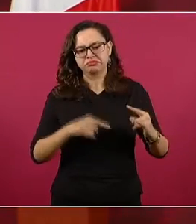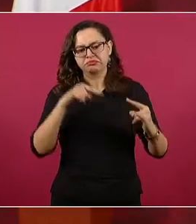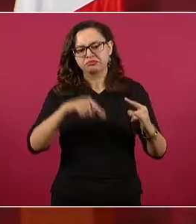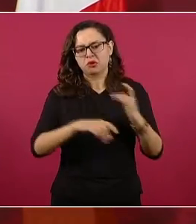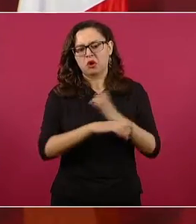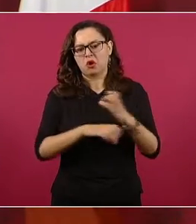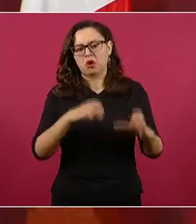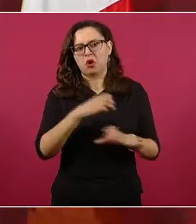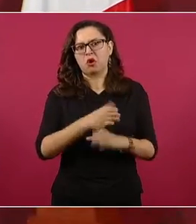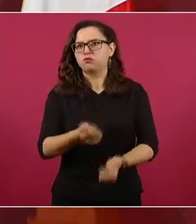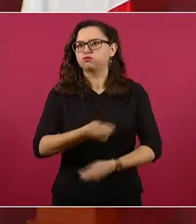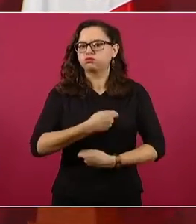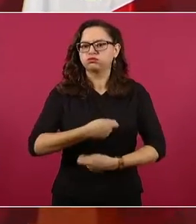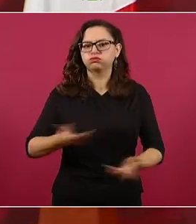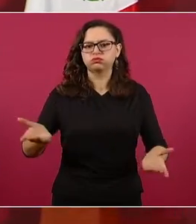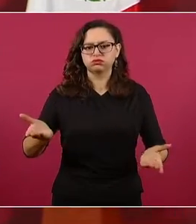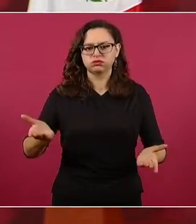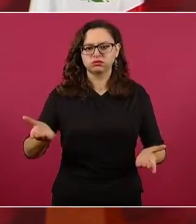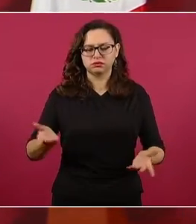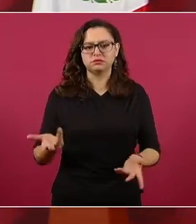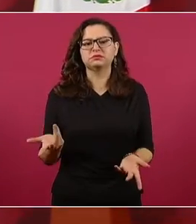Se confiscan mercancías,